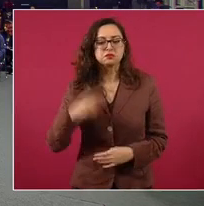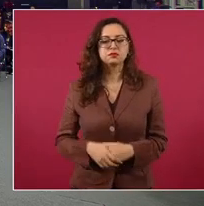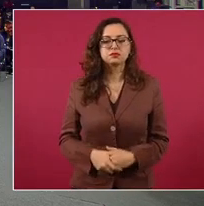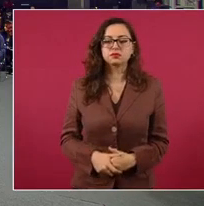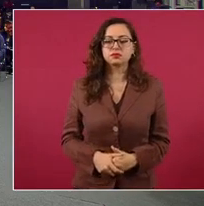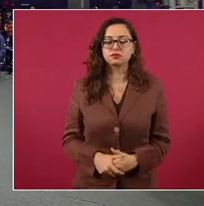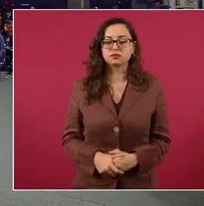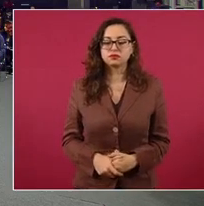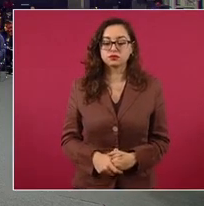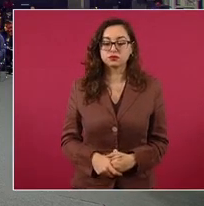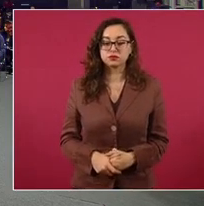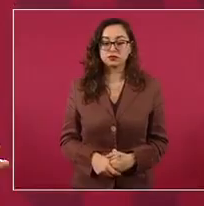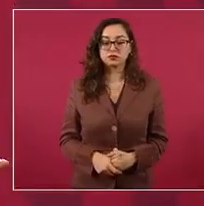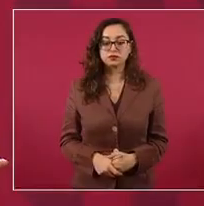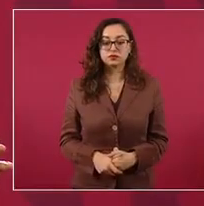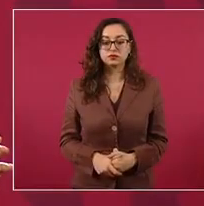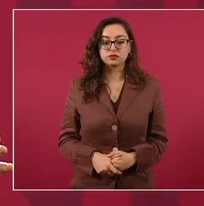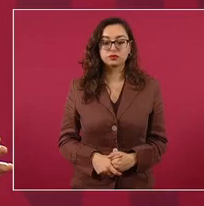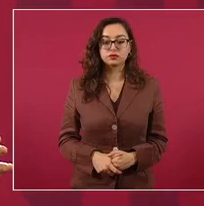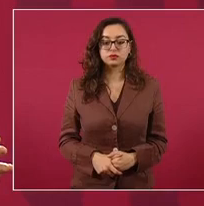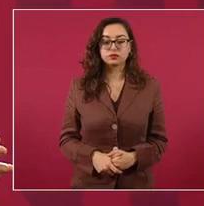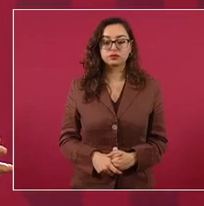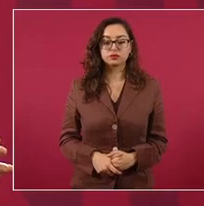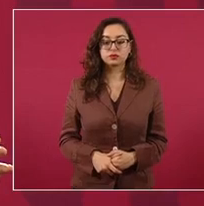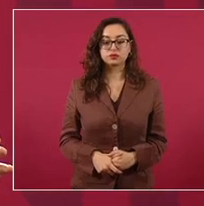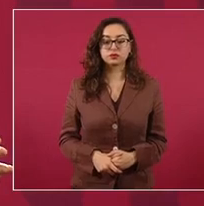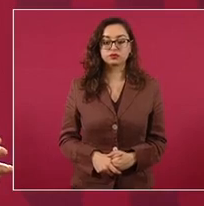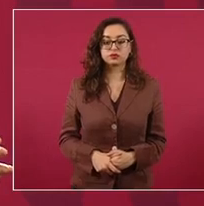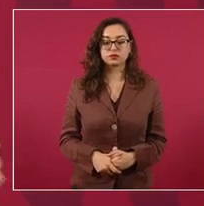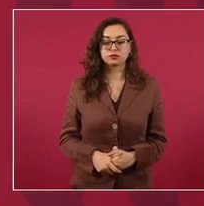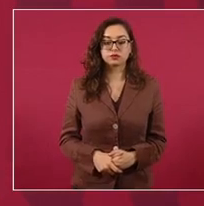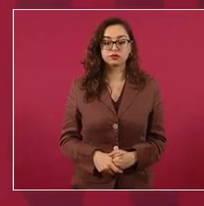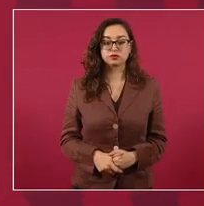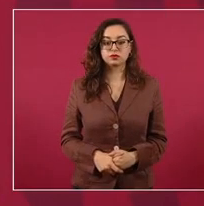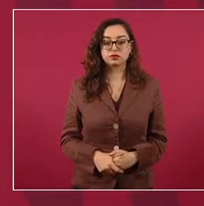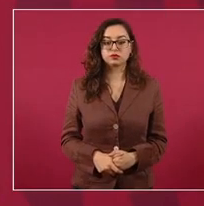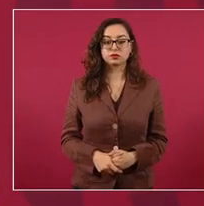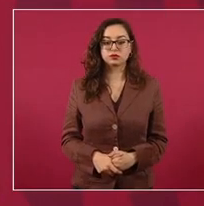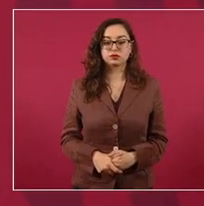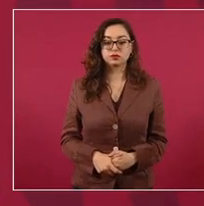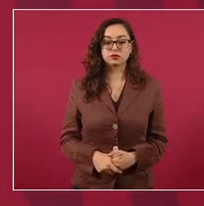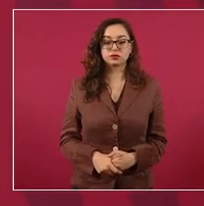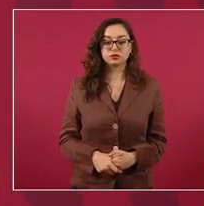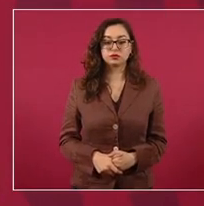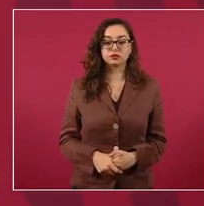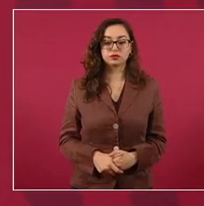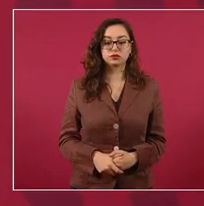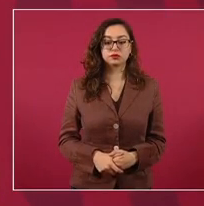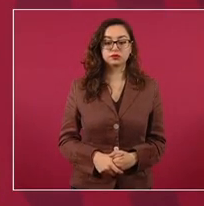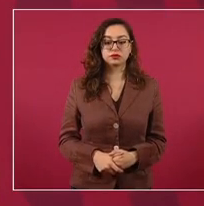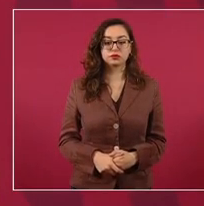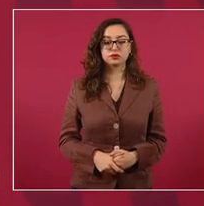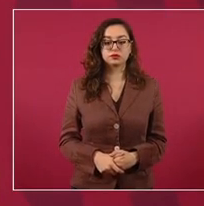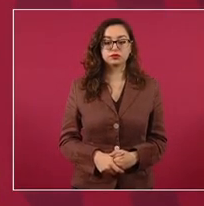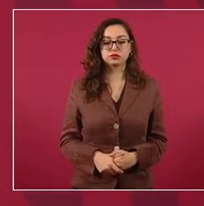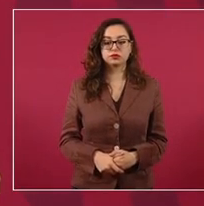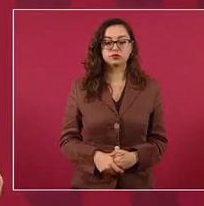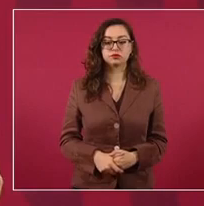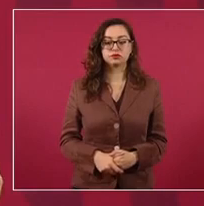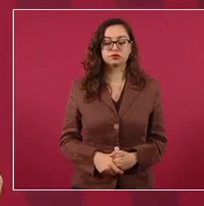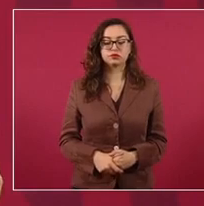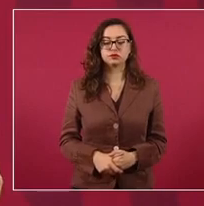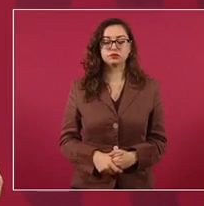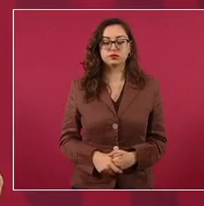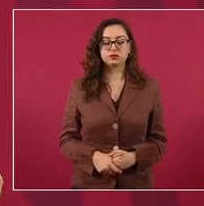No, otros, es que hay muchos. Este es un régimen